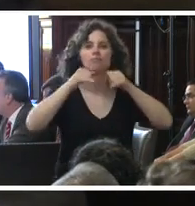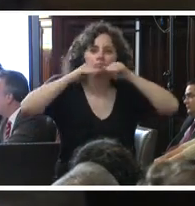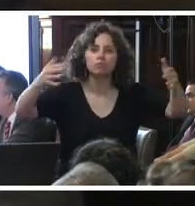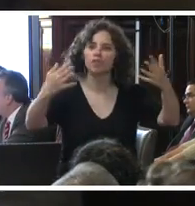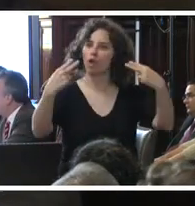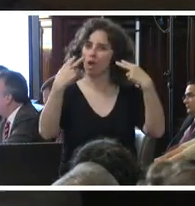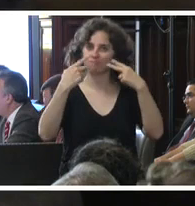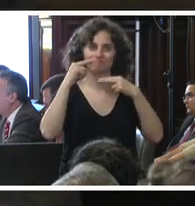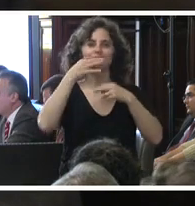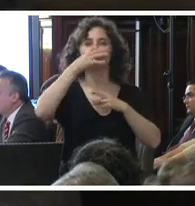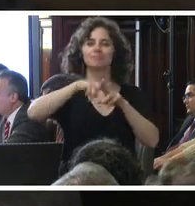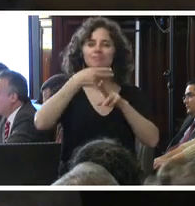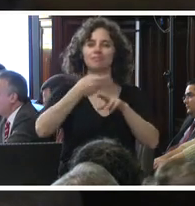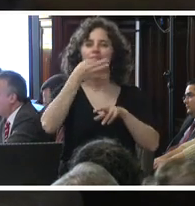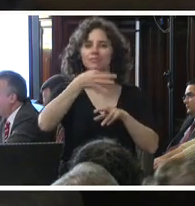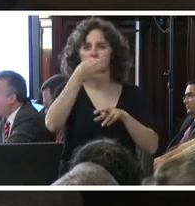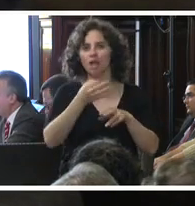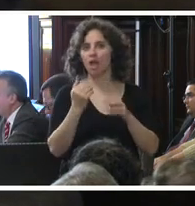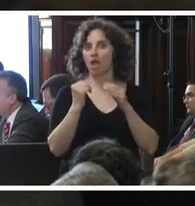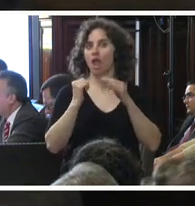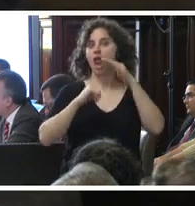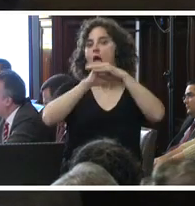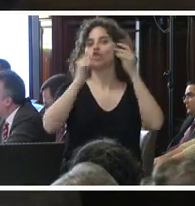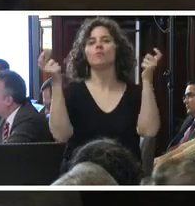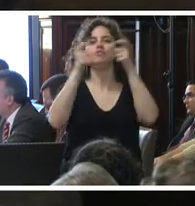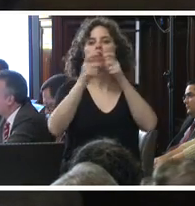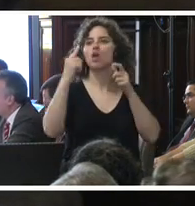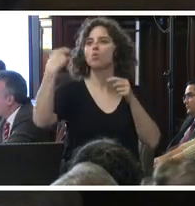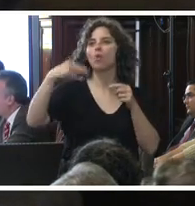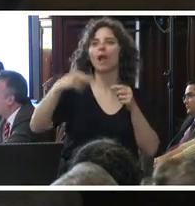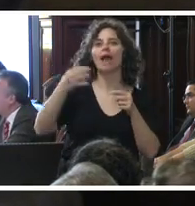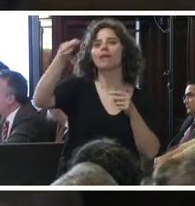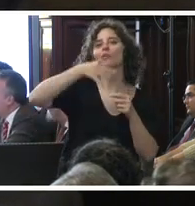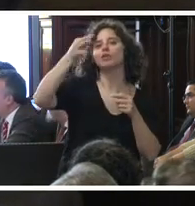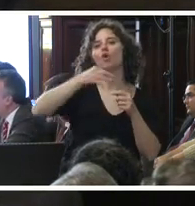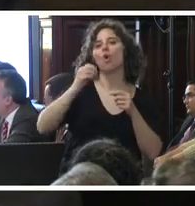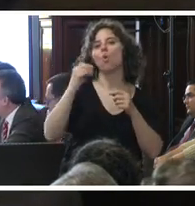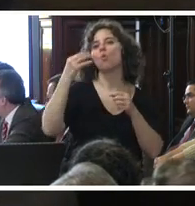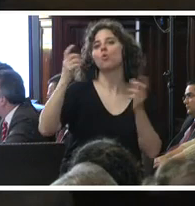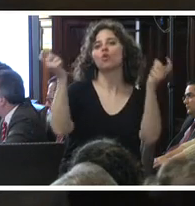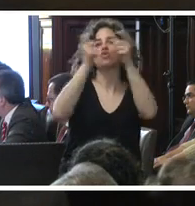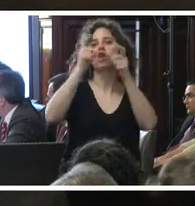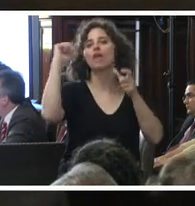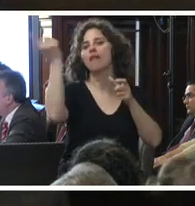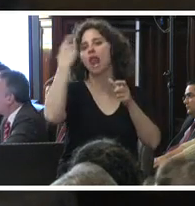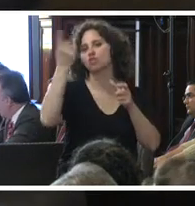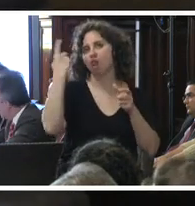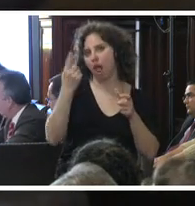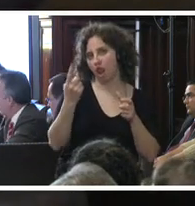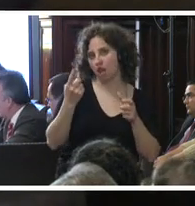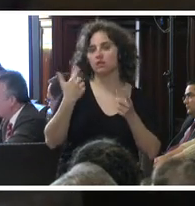públicamente. El alto comisionado nunca recomendó un consejo internacional. Esto quiere de quedar muy